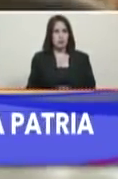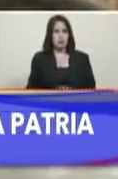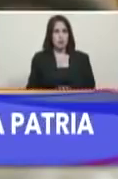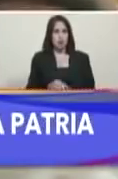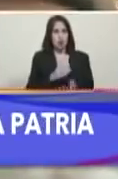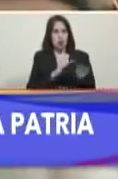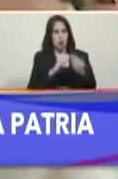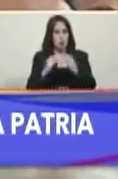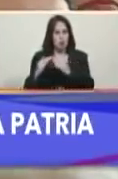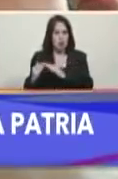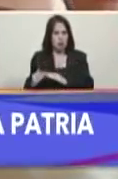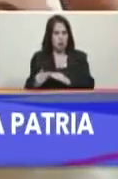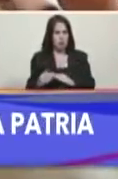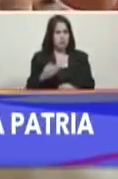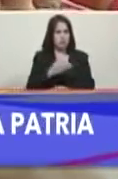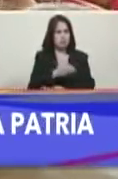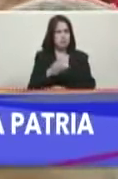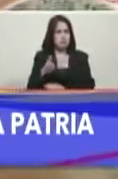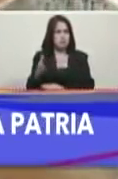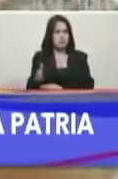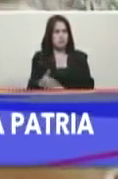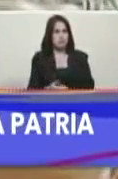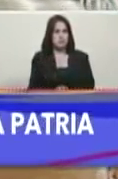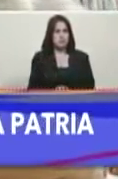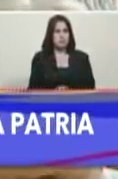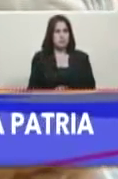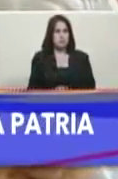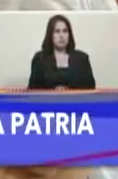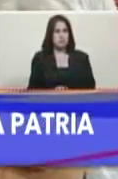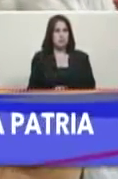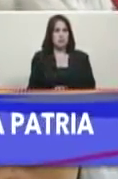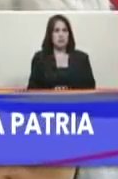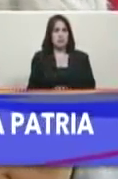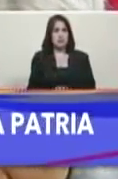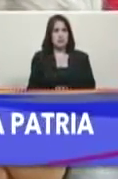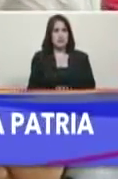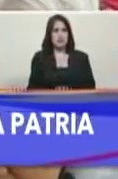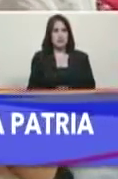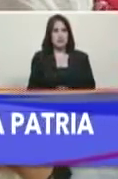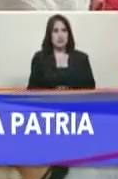comunidad. Hasta ahora estos jóvenes, presidente, han alcanzado a visitar